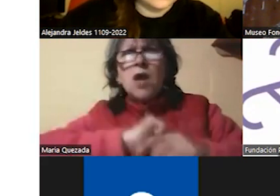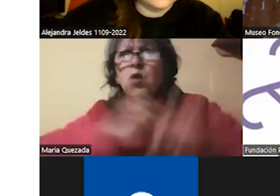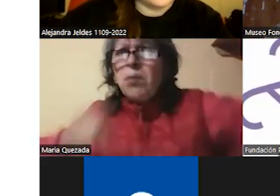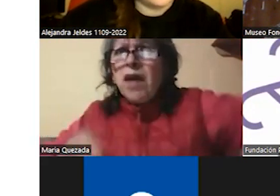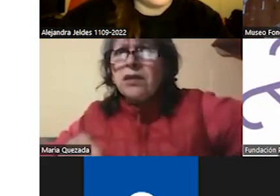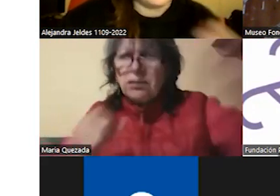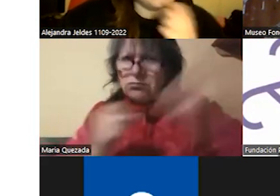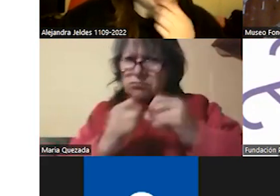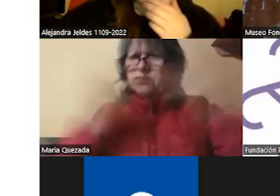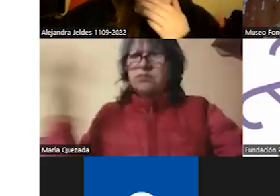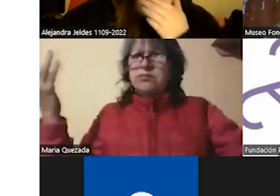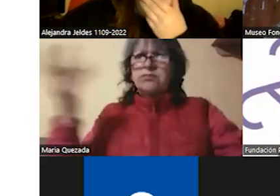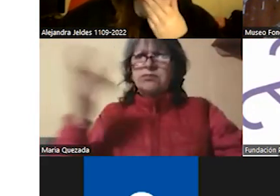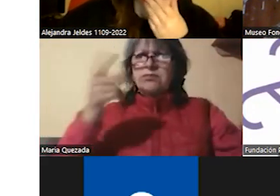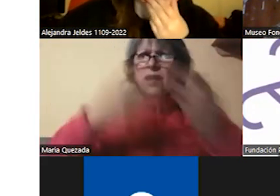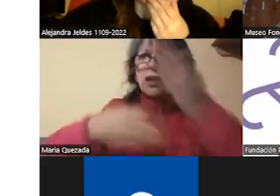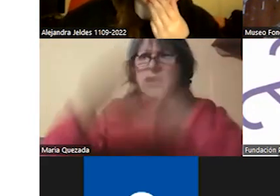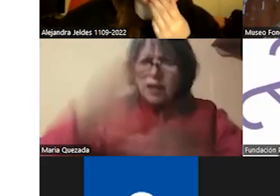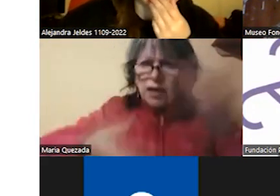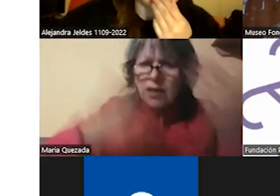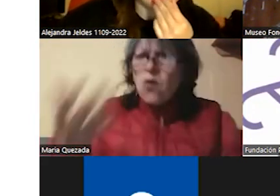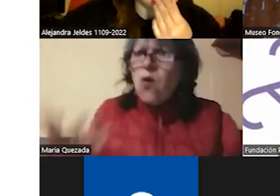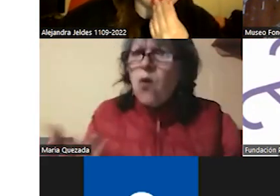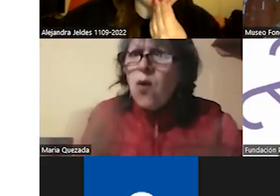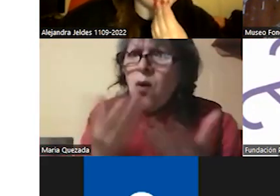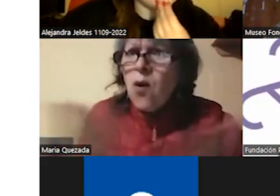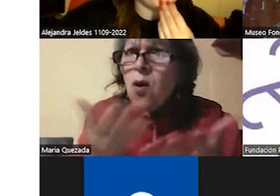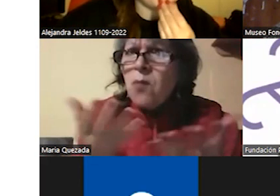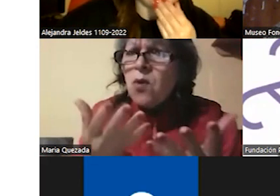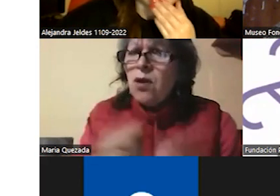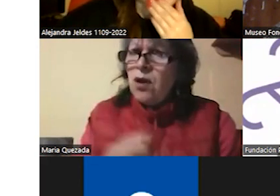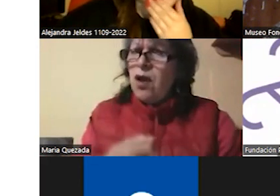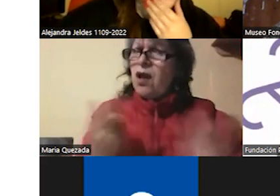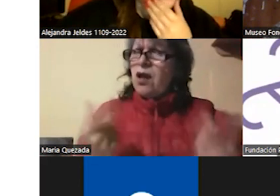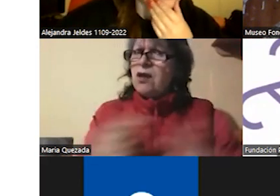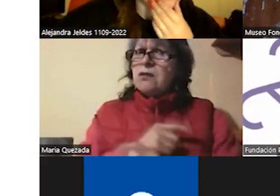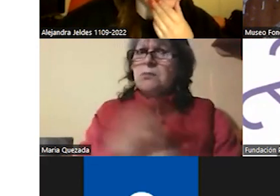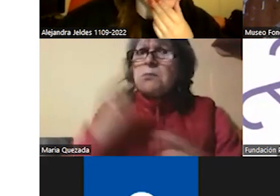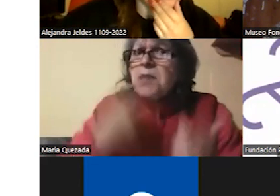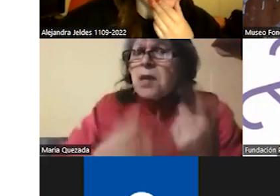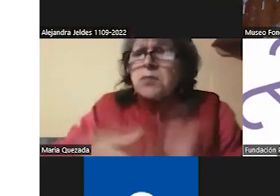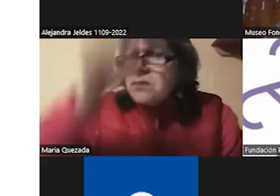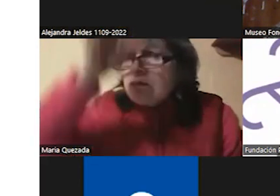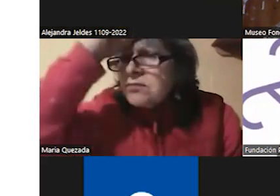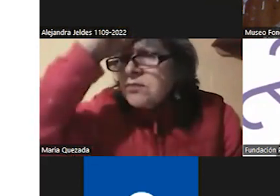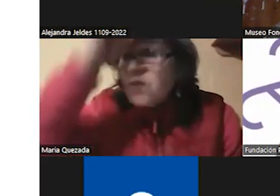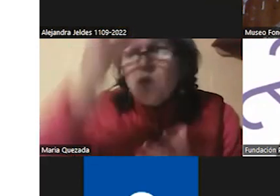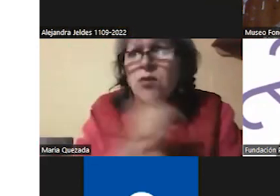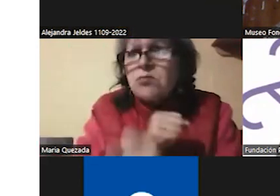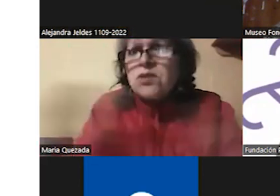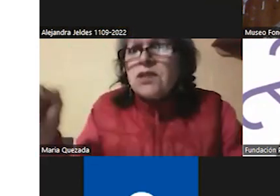fotos de distintos lugares y eso le ha sorprendido mucho. ¿Y cómo eso no se ha hecho